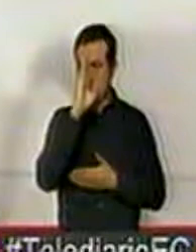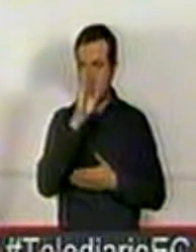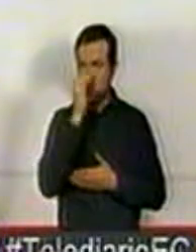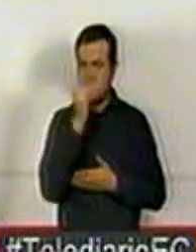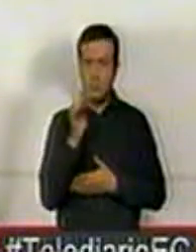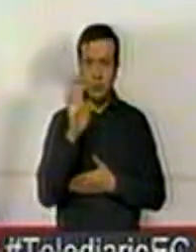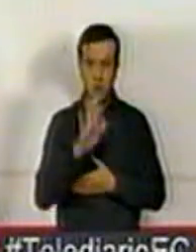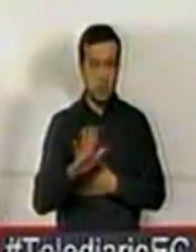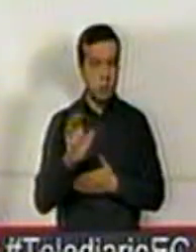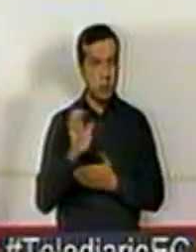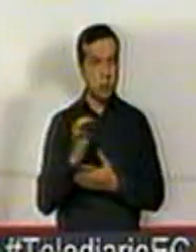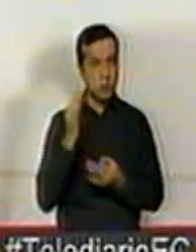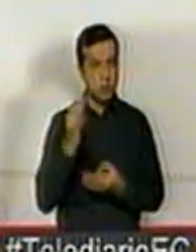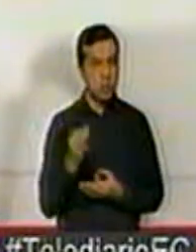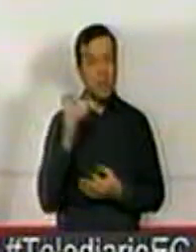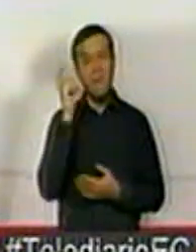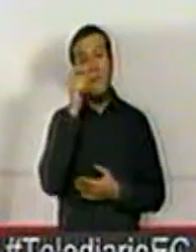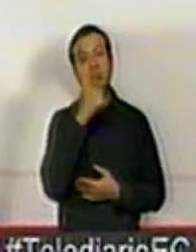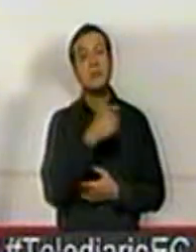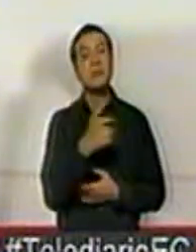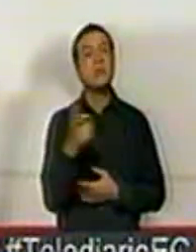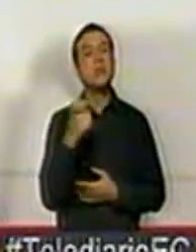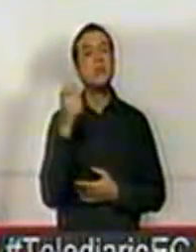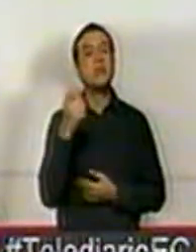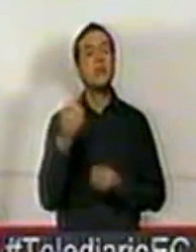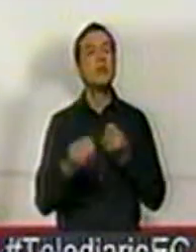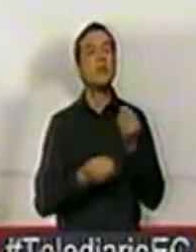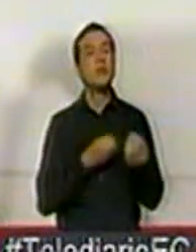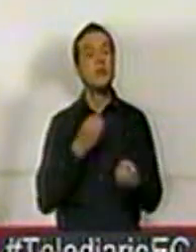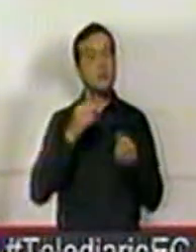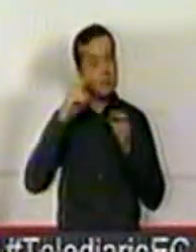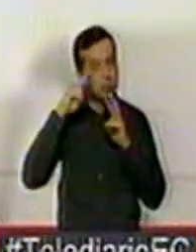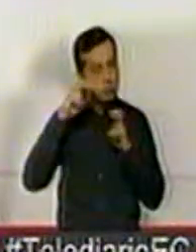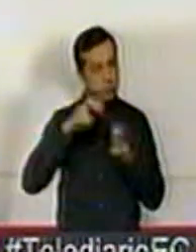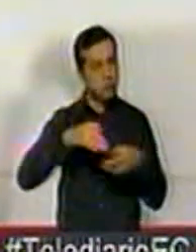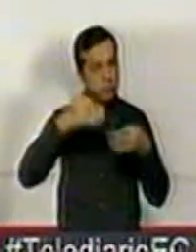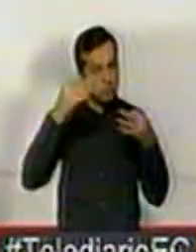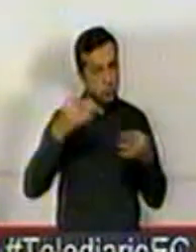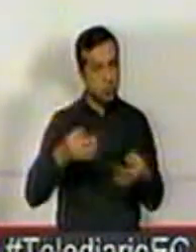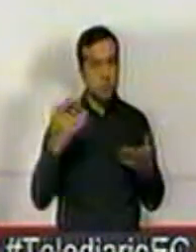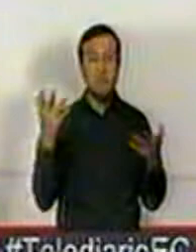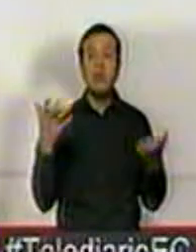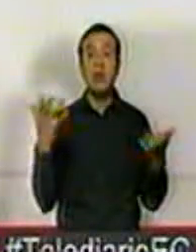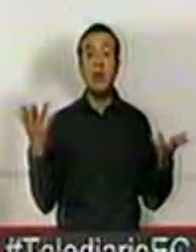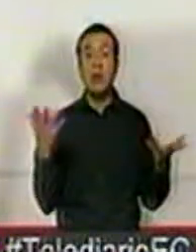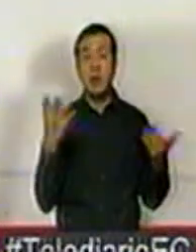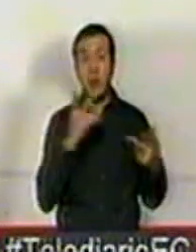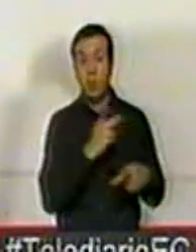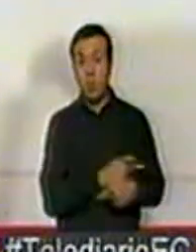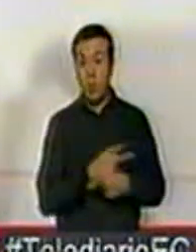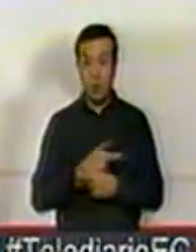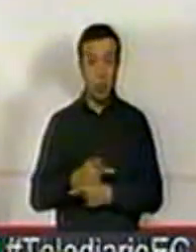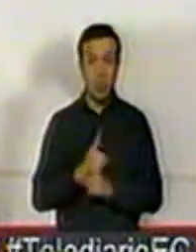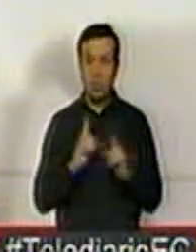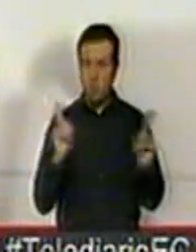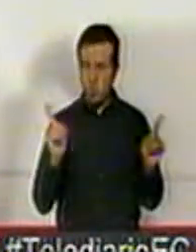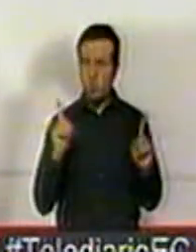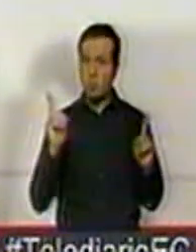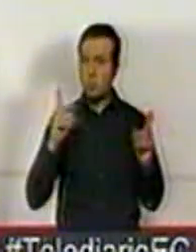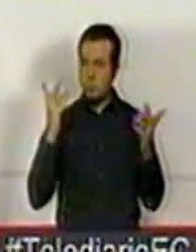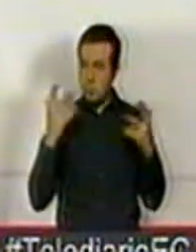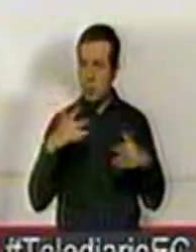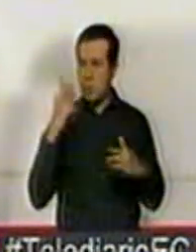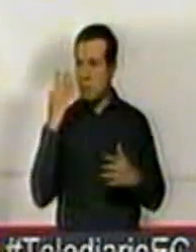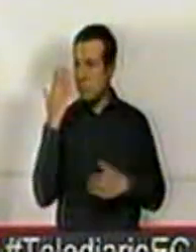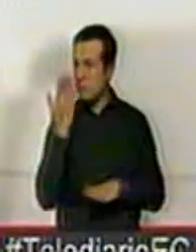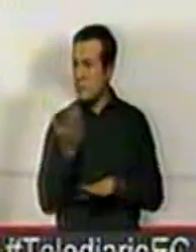pueblo ecuatoriano, que la fiscalización se la realice a profundidad y que no se busque proteger a nadie, sino que una vez